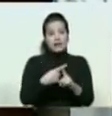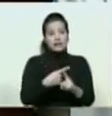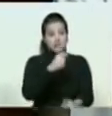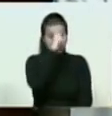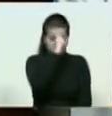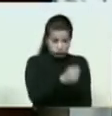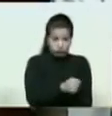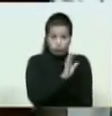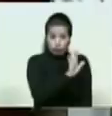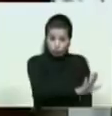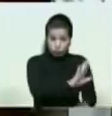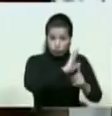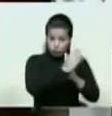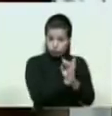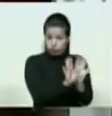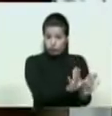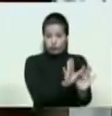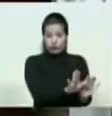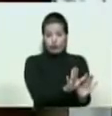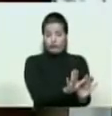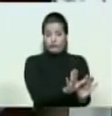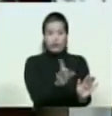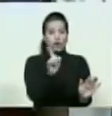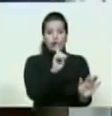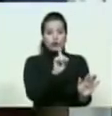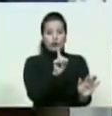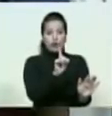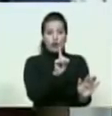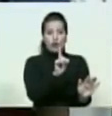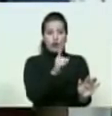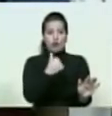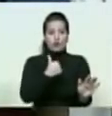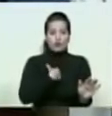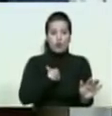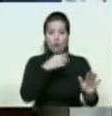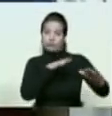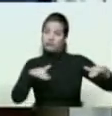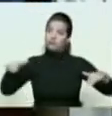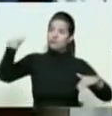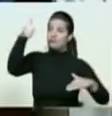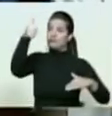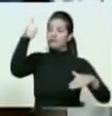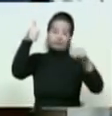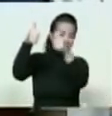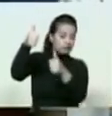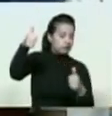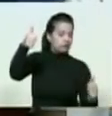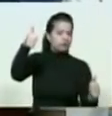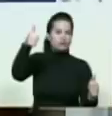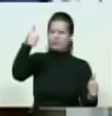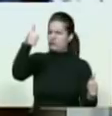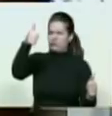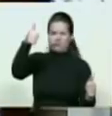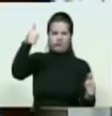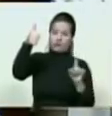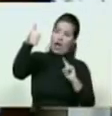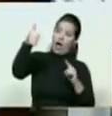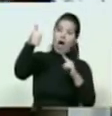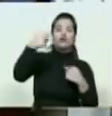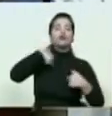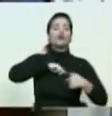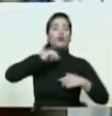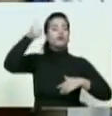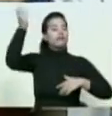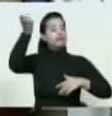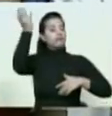reconocimiento. Nosotros no nos vemos a nosotros mismos desde un Olimpo y al resto del vulgo, como antes se le